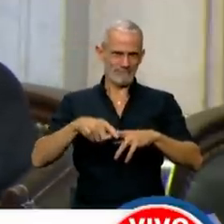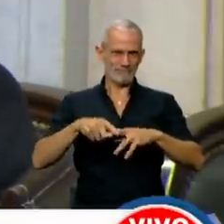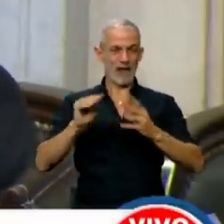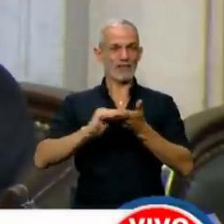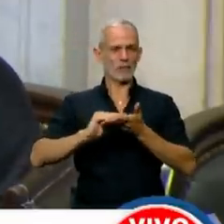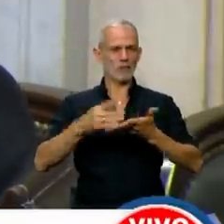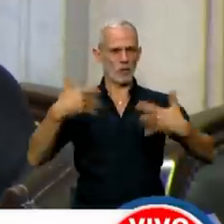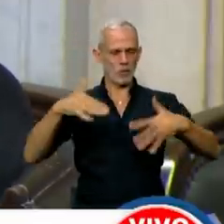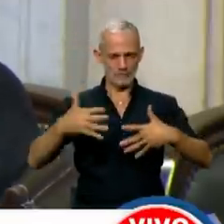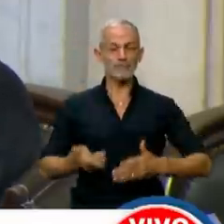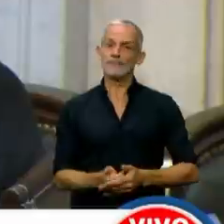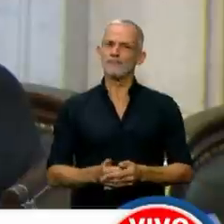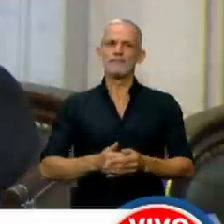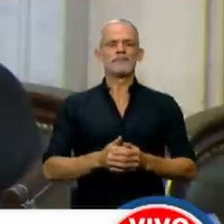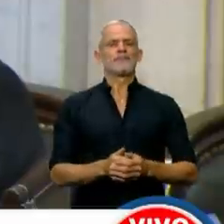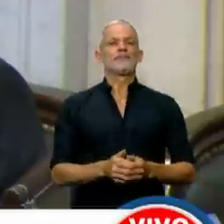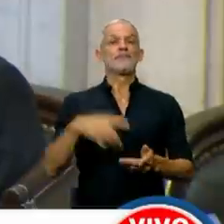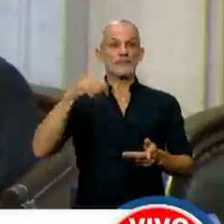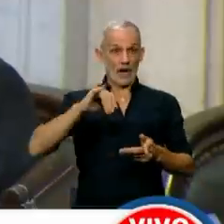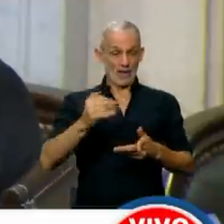lugar sin demasiado preámbulo